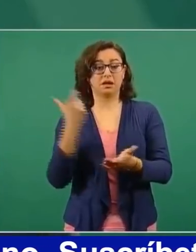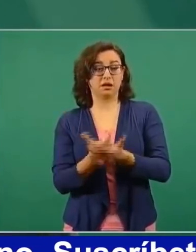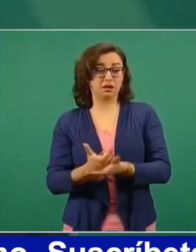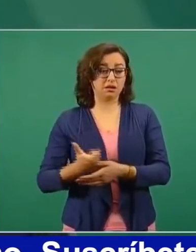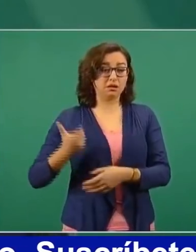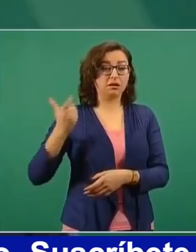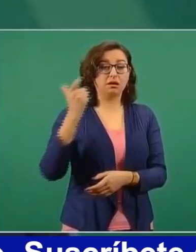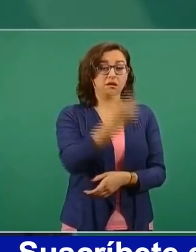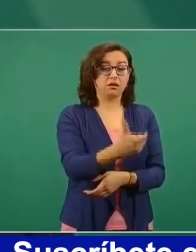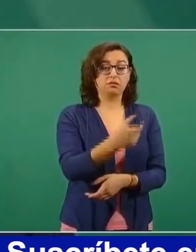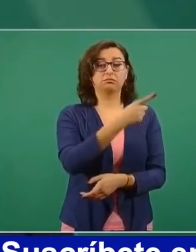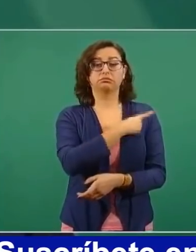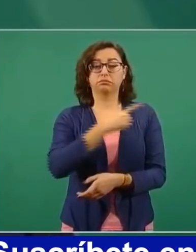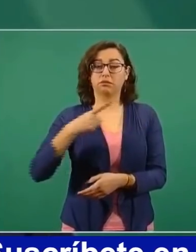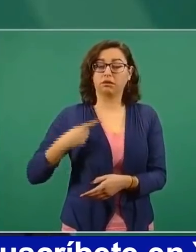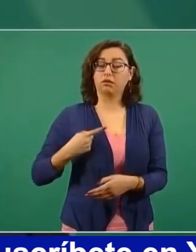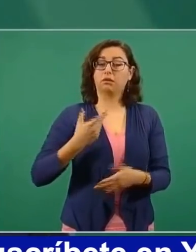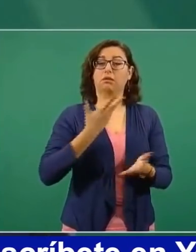enorme,